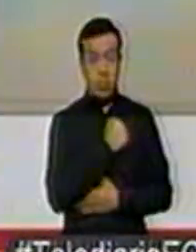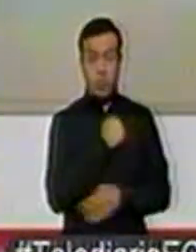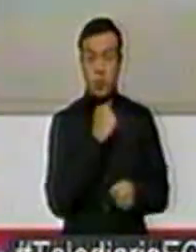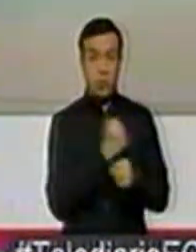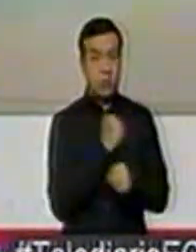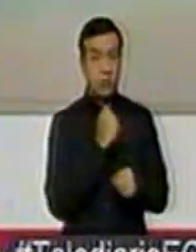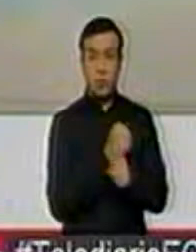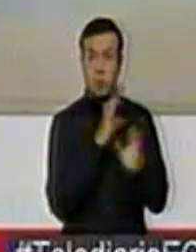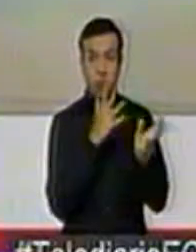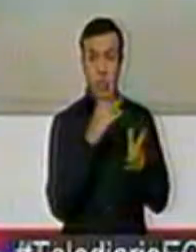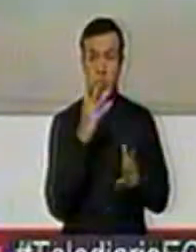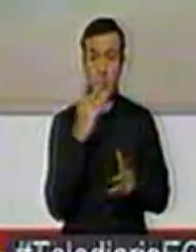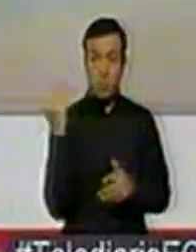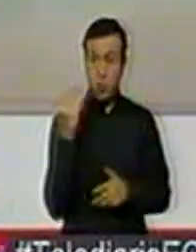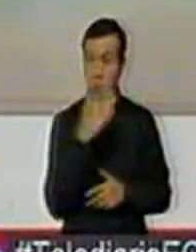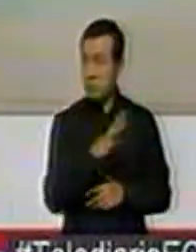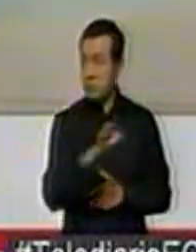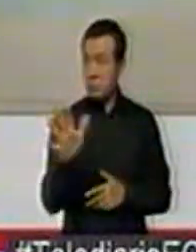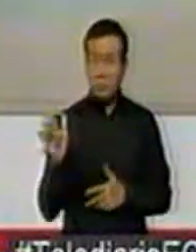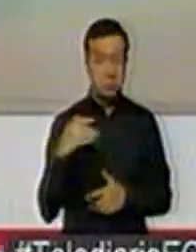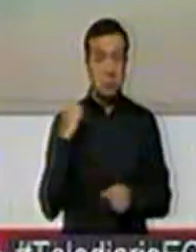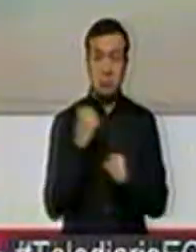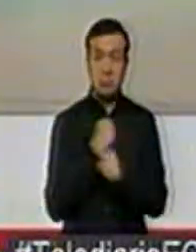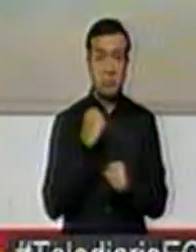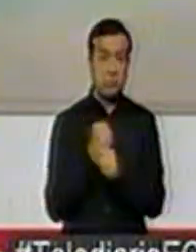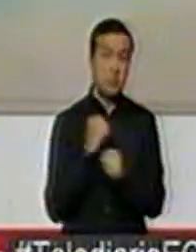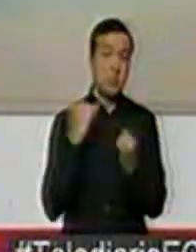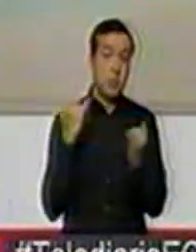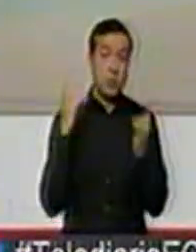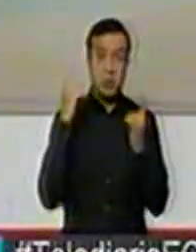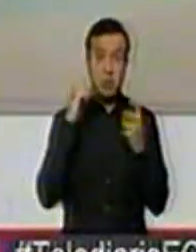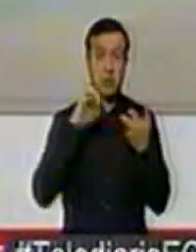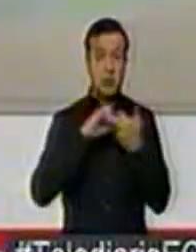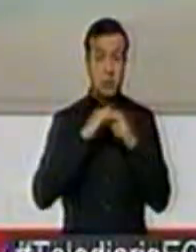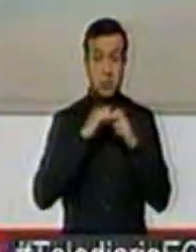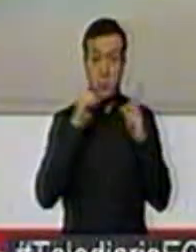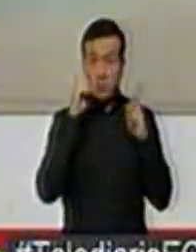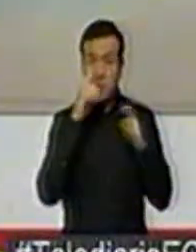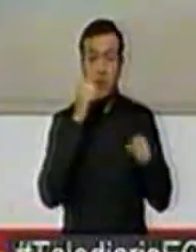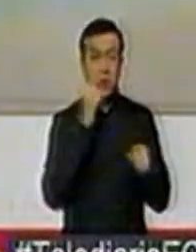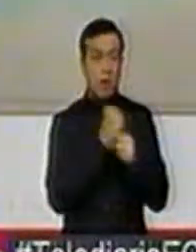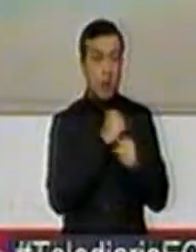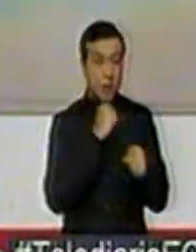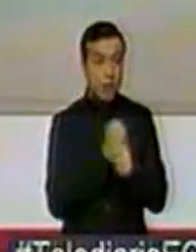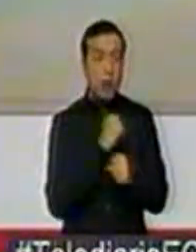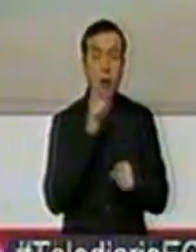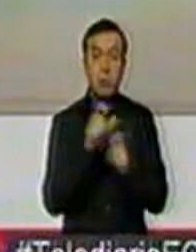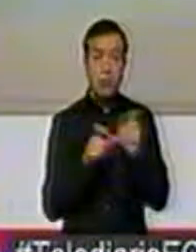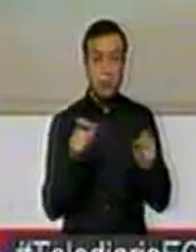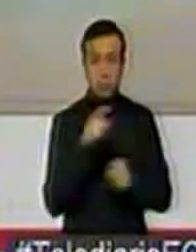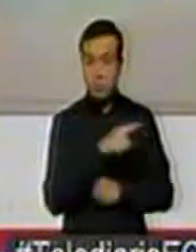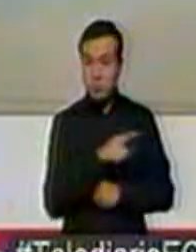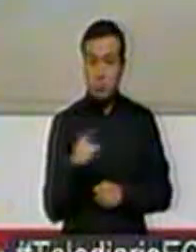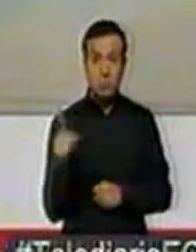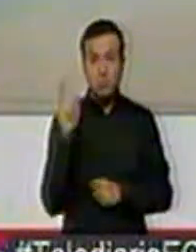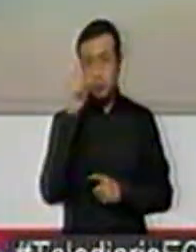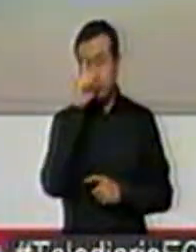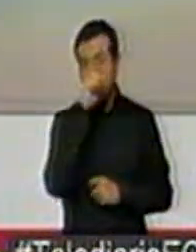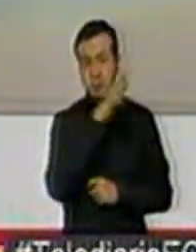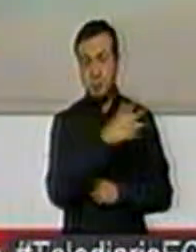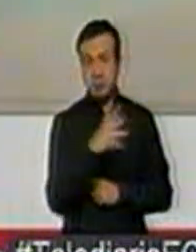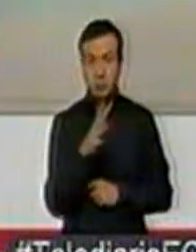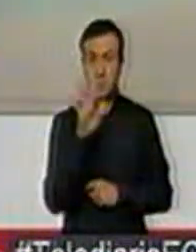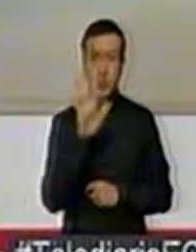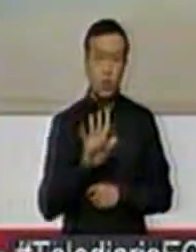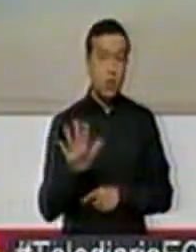casi ninguno la situación de los jóvenes de los emprendedores de los creadores de los soñadores es compleja y en el